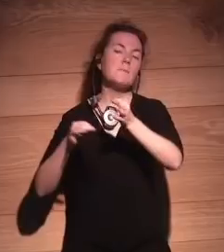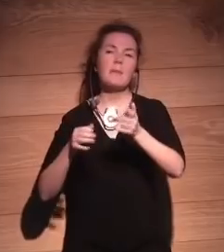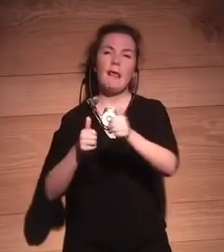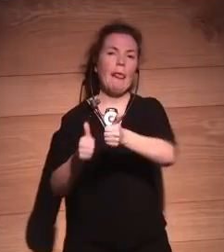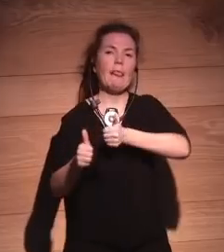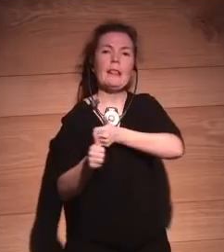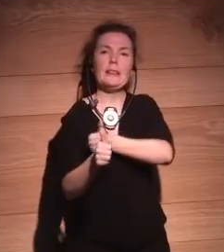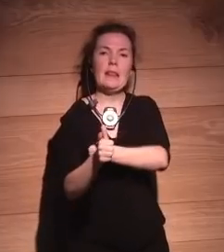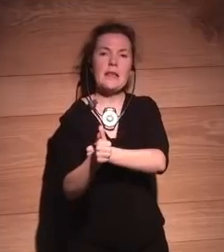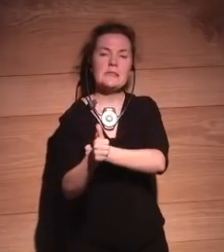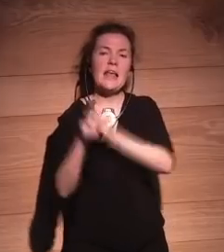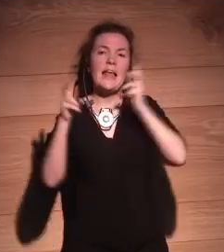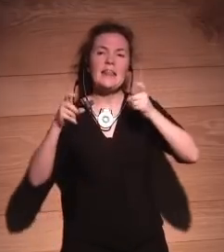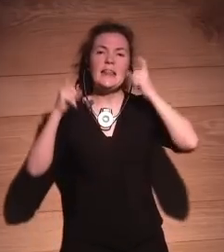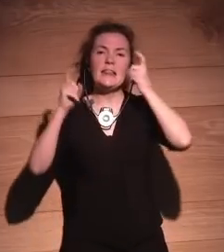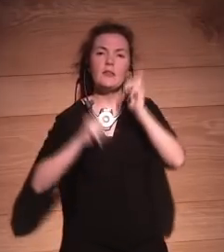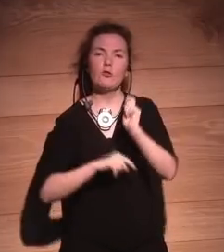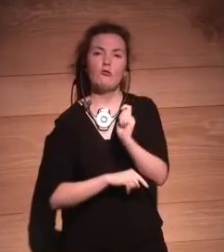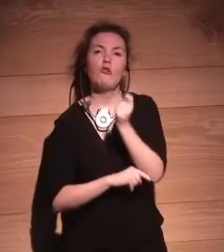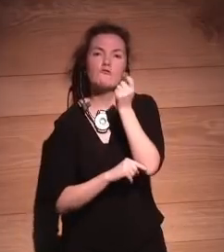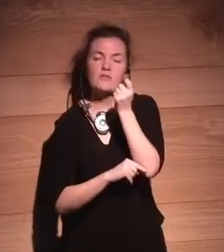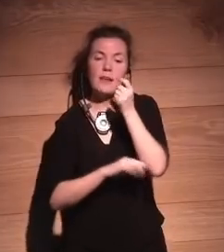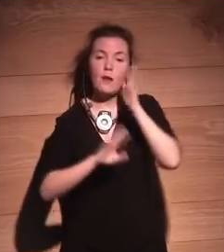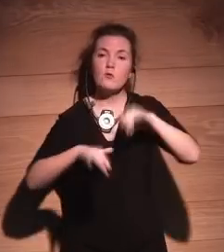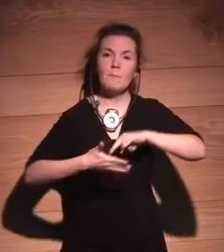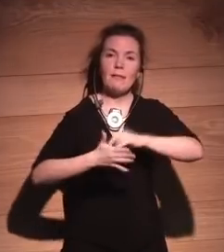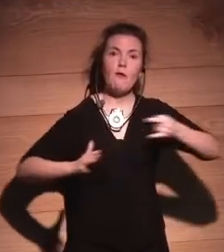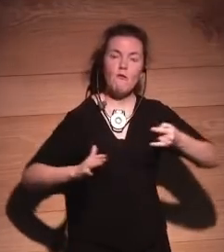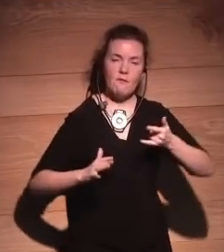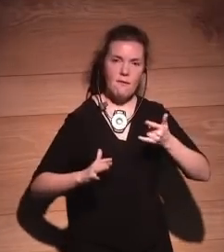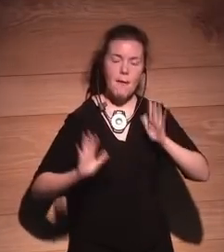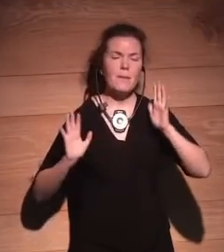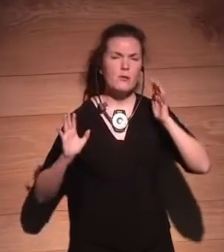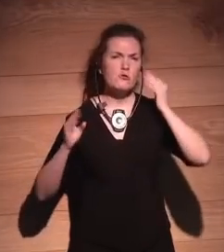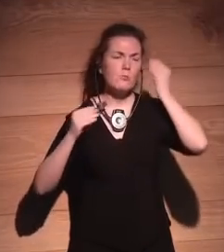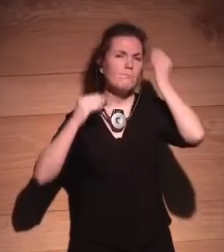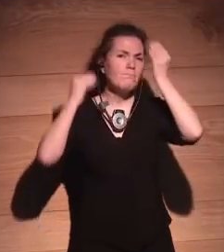detrás e intentando conseguir la última tecnología, pero creo que